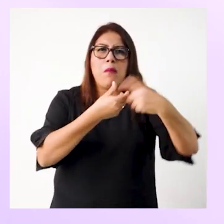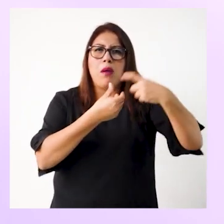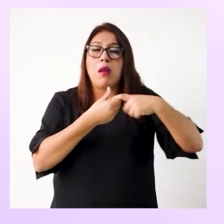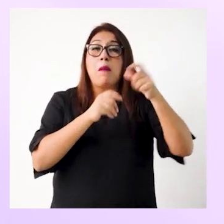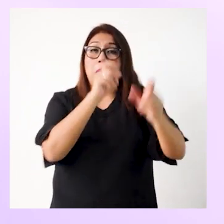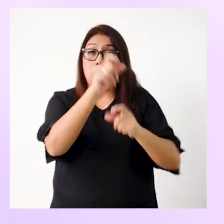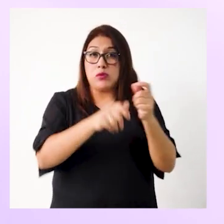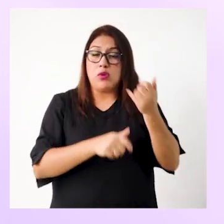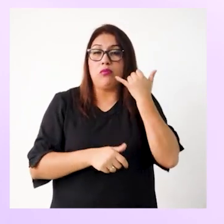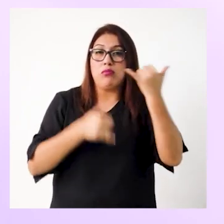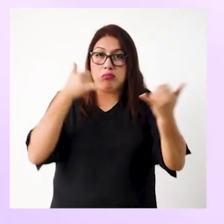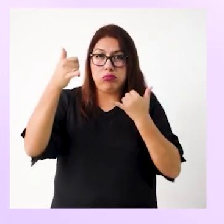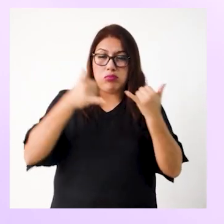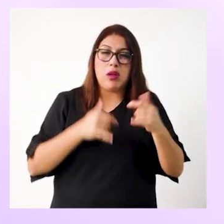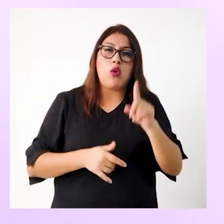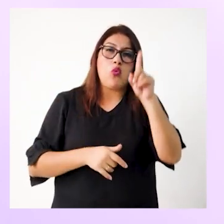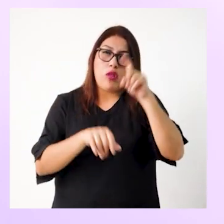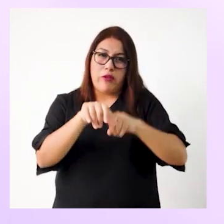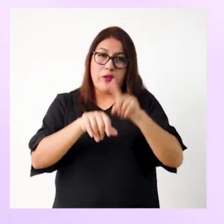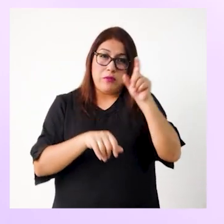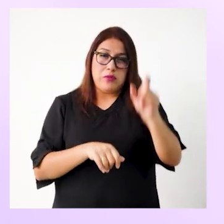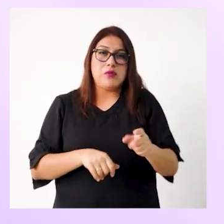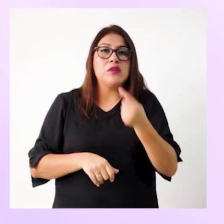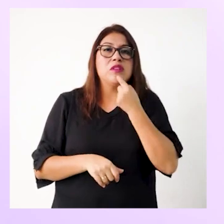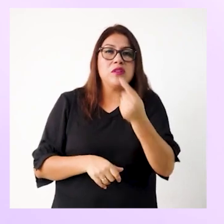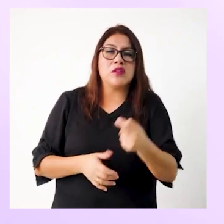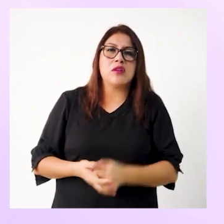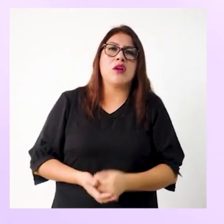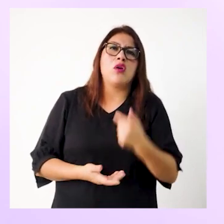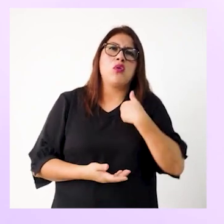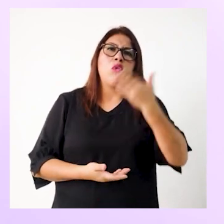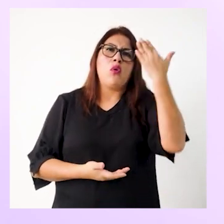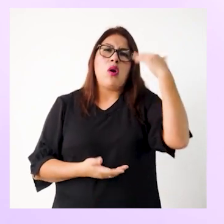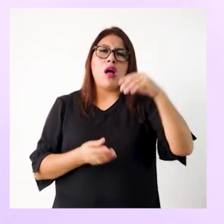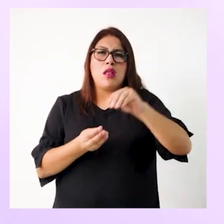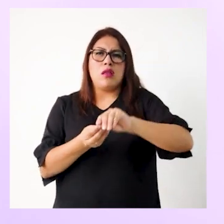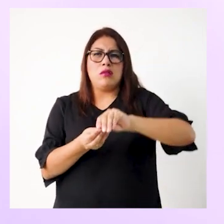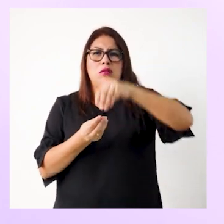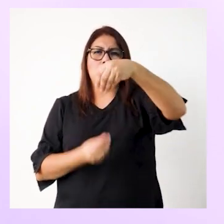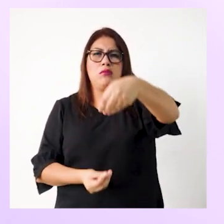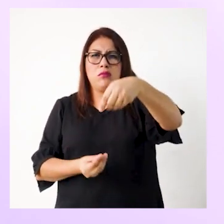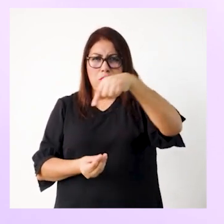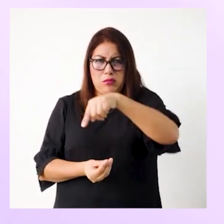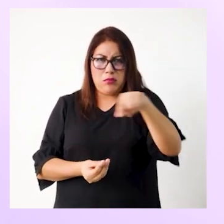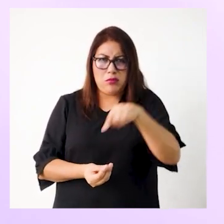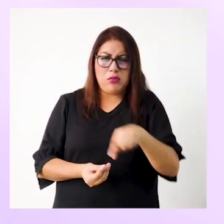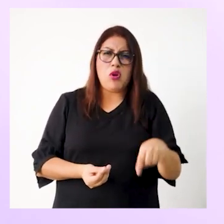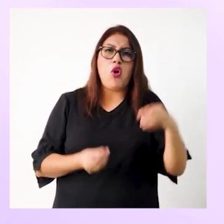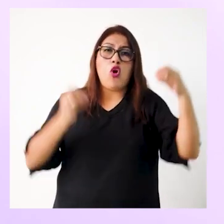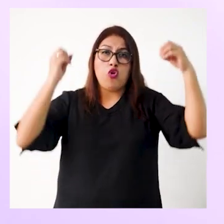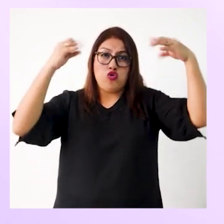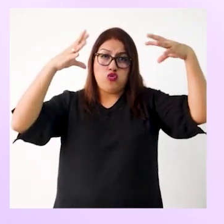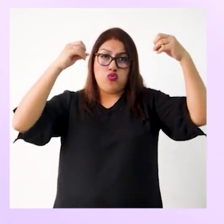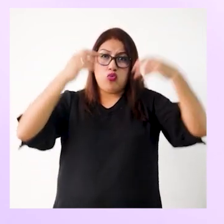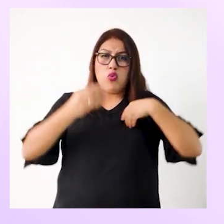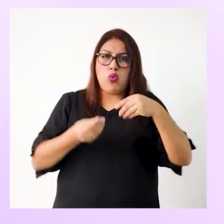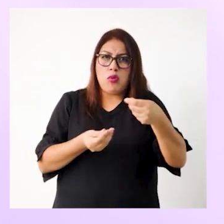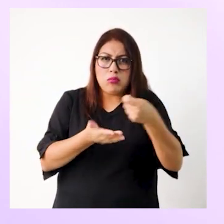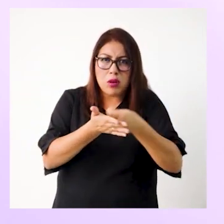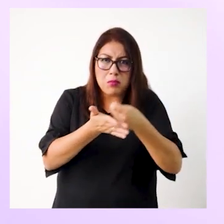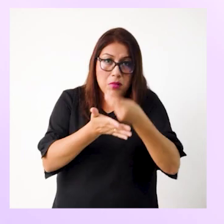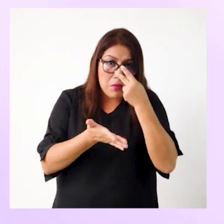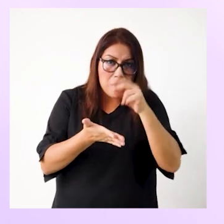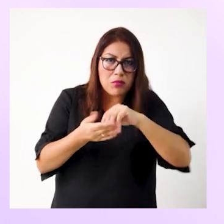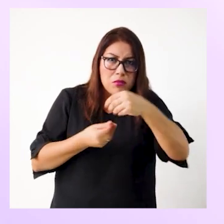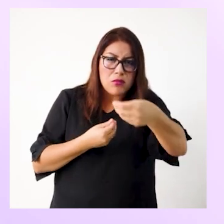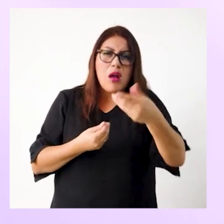Y por ejemplo, yo recuerdo el caso de una persona que decía, yo recibía mis recibos de luz, ¿correcto? Los recibía o de teléfono,